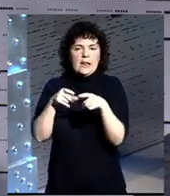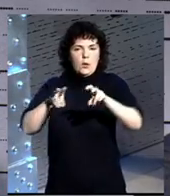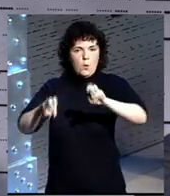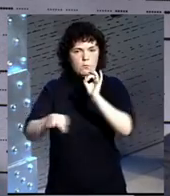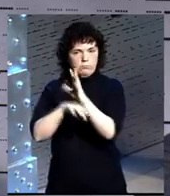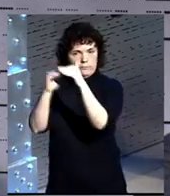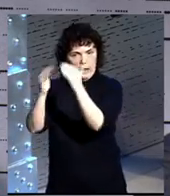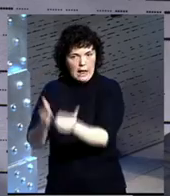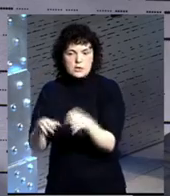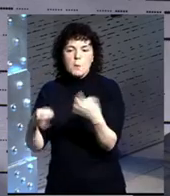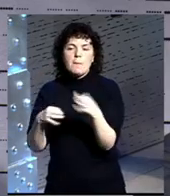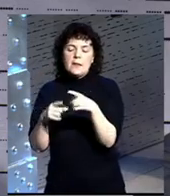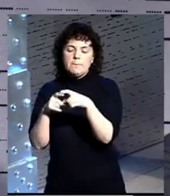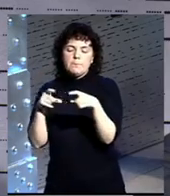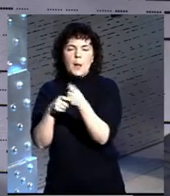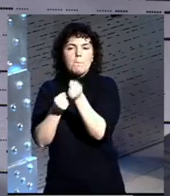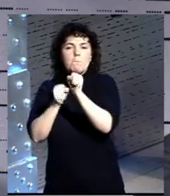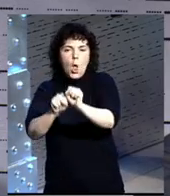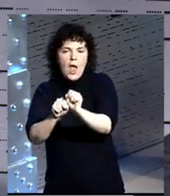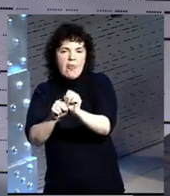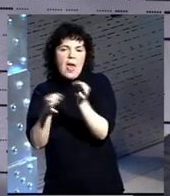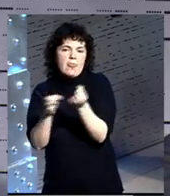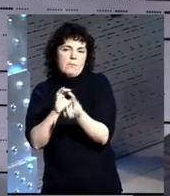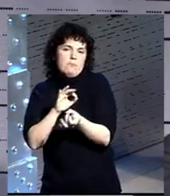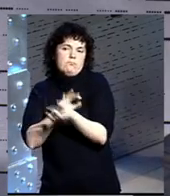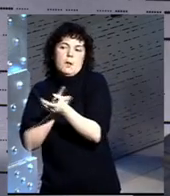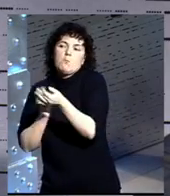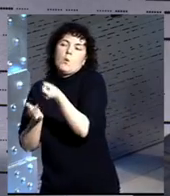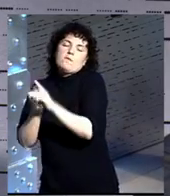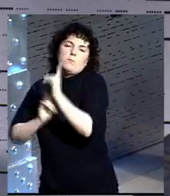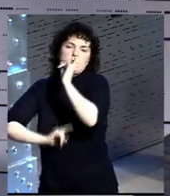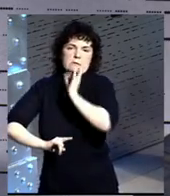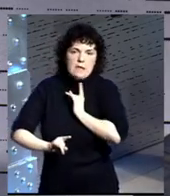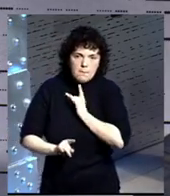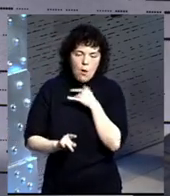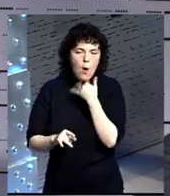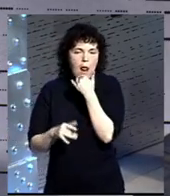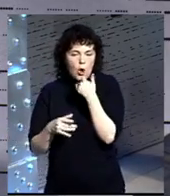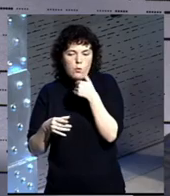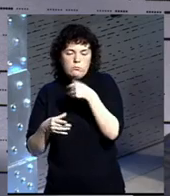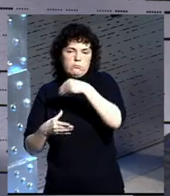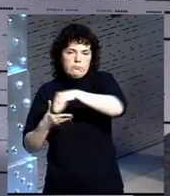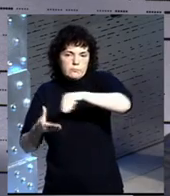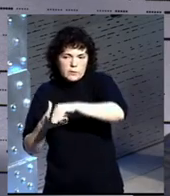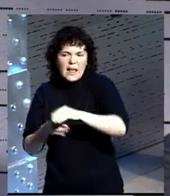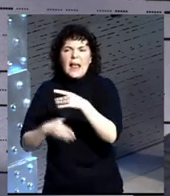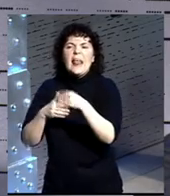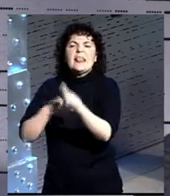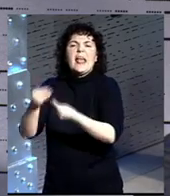cual normalmente viene bloqueada y tiene que activar, pues muchas veces llamándonos por teléfono, haciendo alguna operación. ¿El cliente qué hace? ¿La